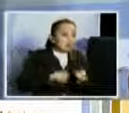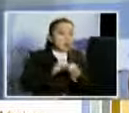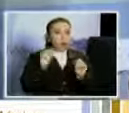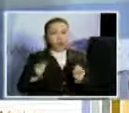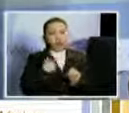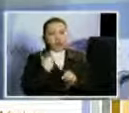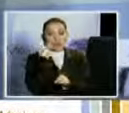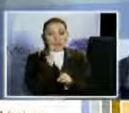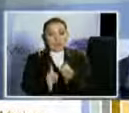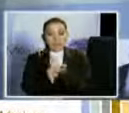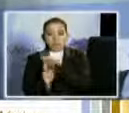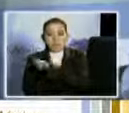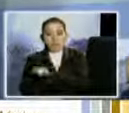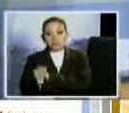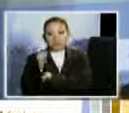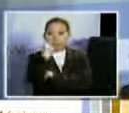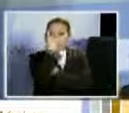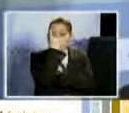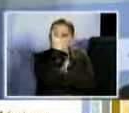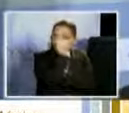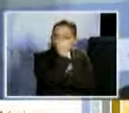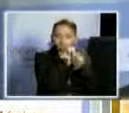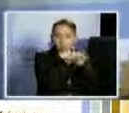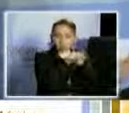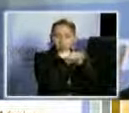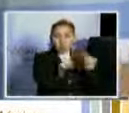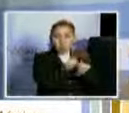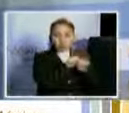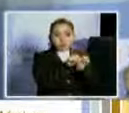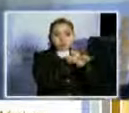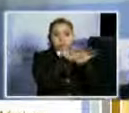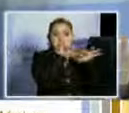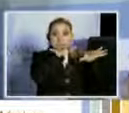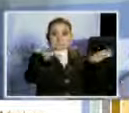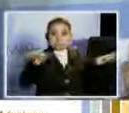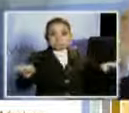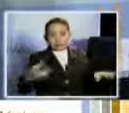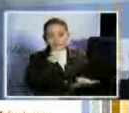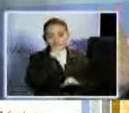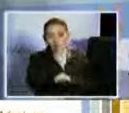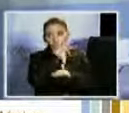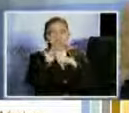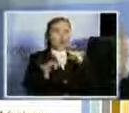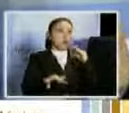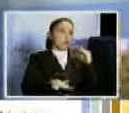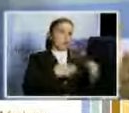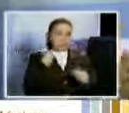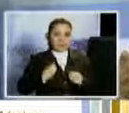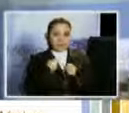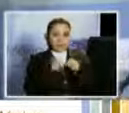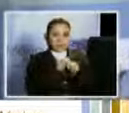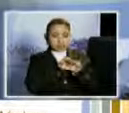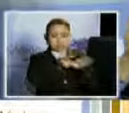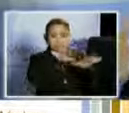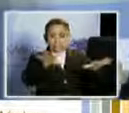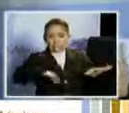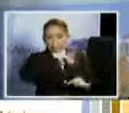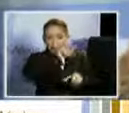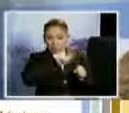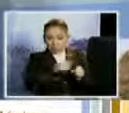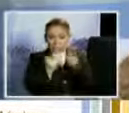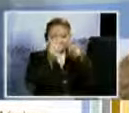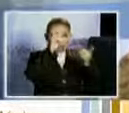manera intencional. Con una sola que estalle, pues no digo que toda forma de vida